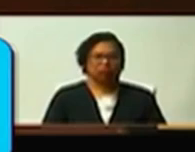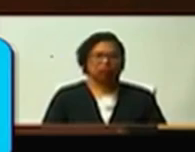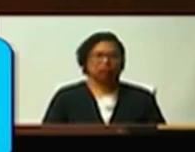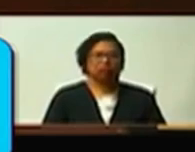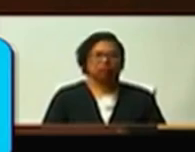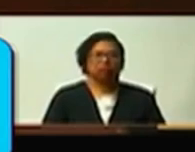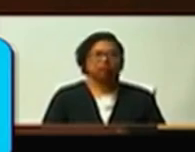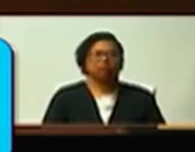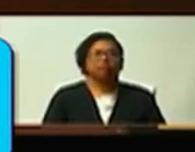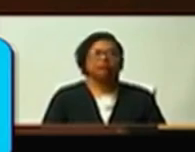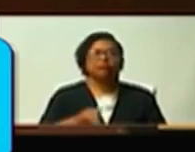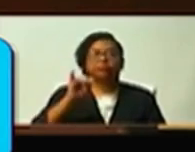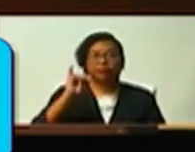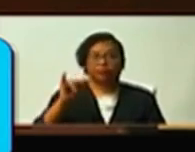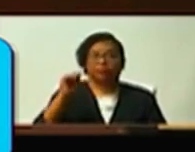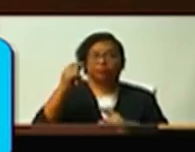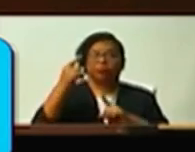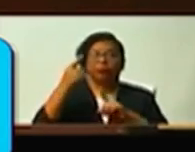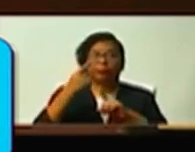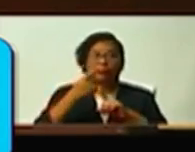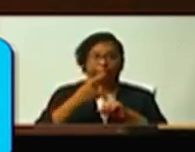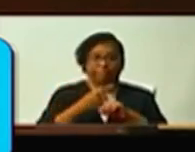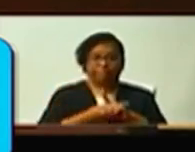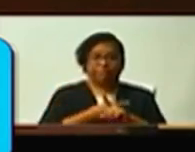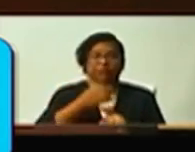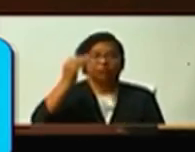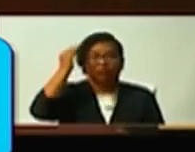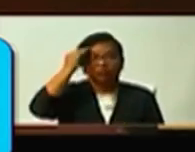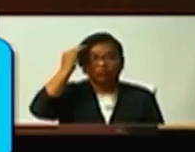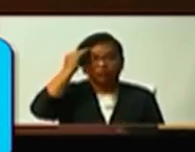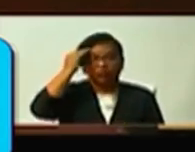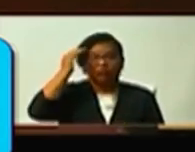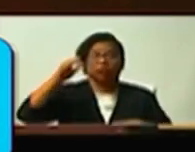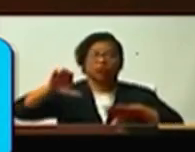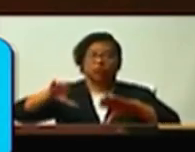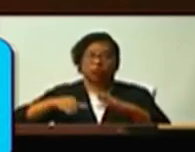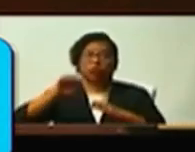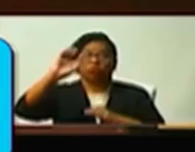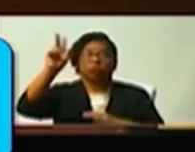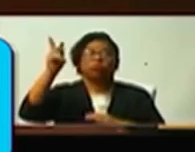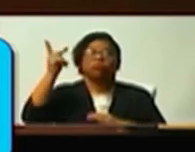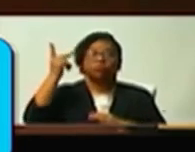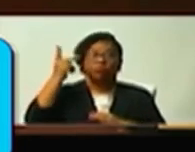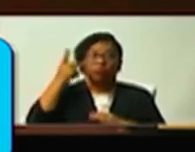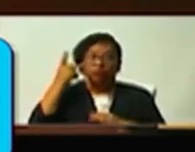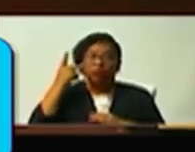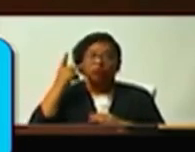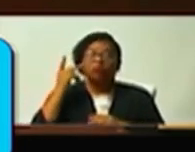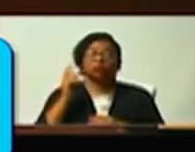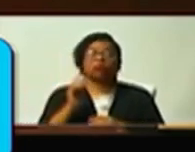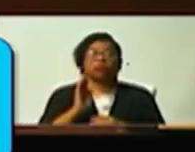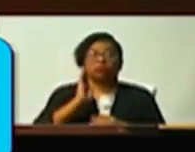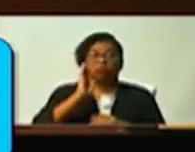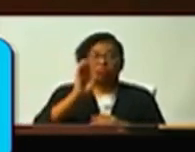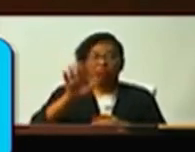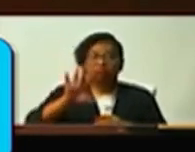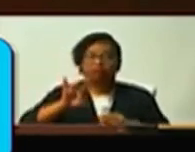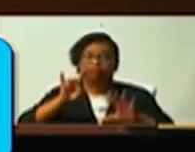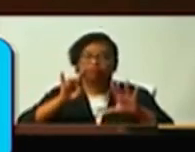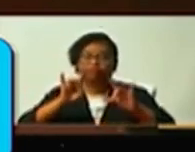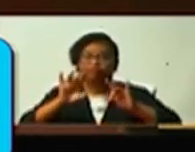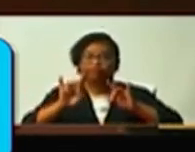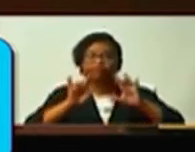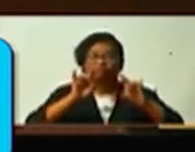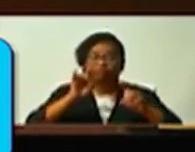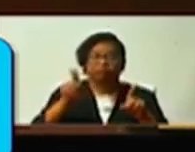que la inmensa mayoría de los partidos están en el proceso de selección entre este mes y el